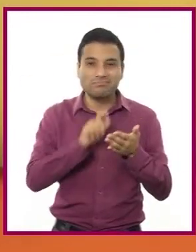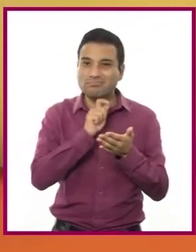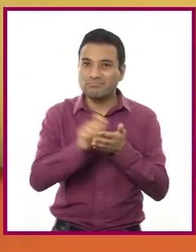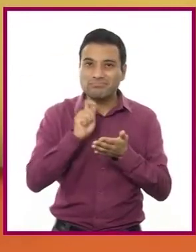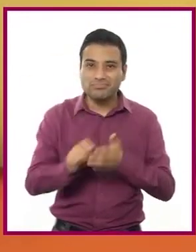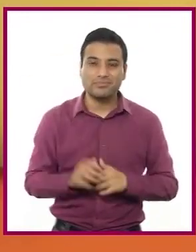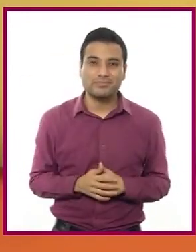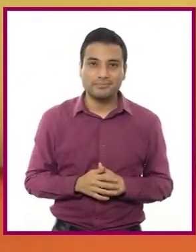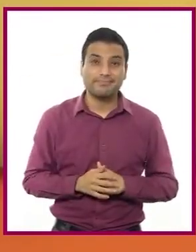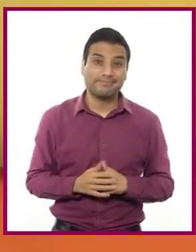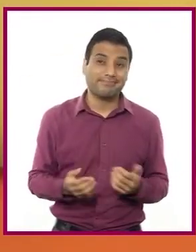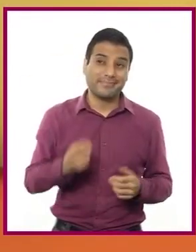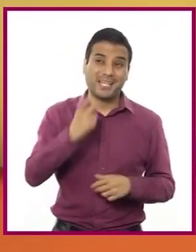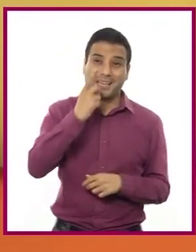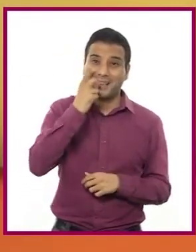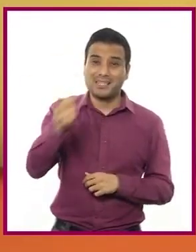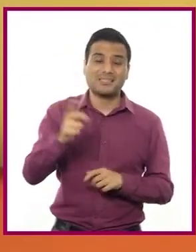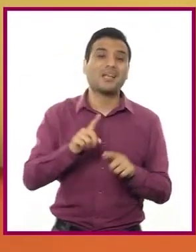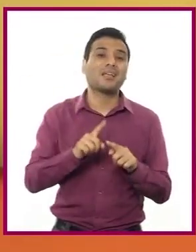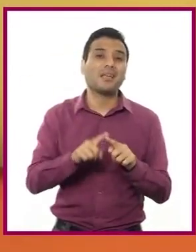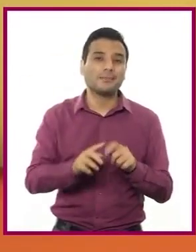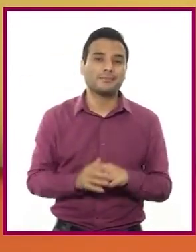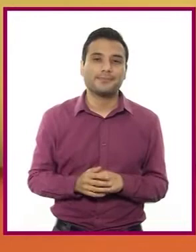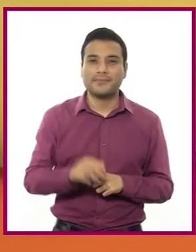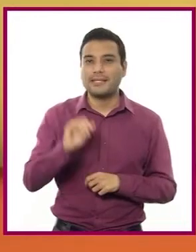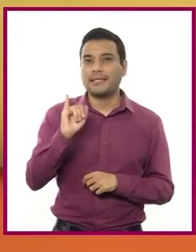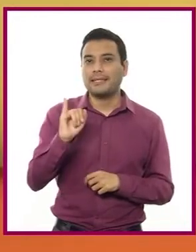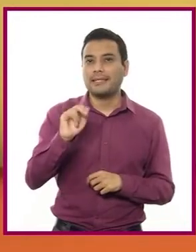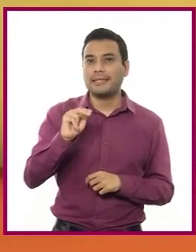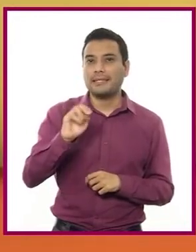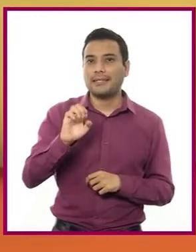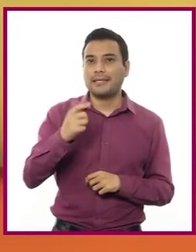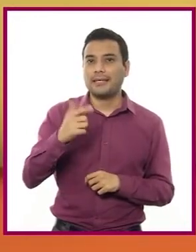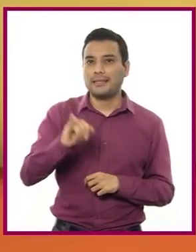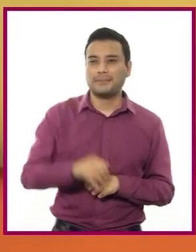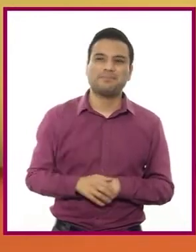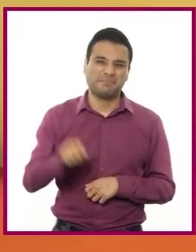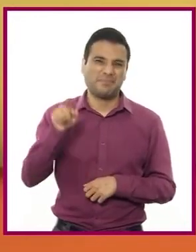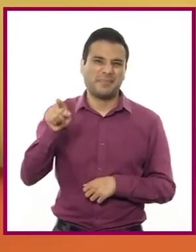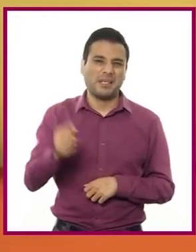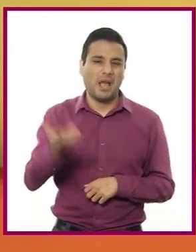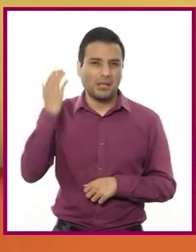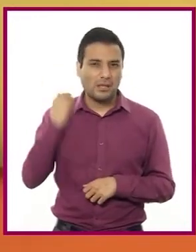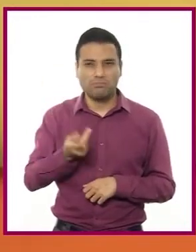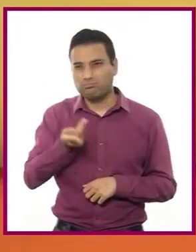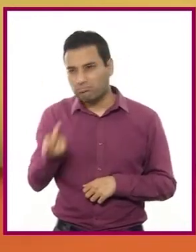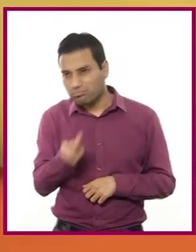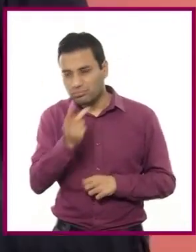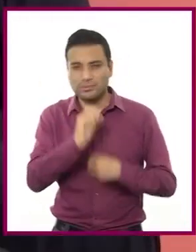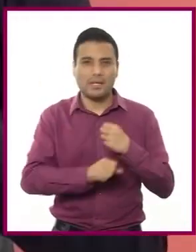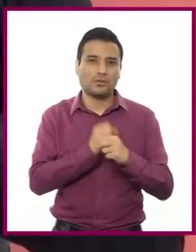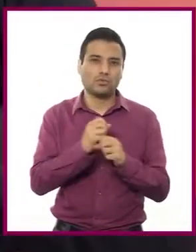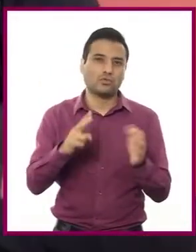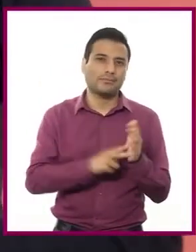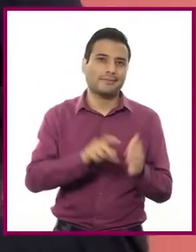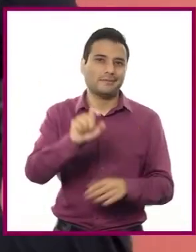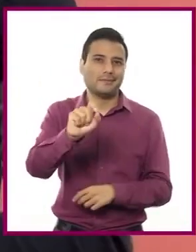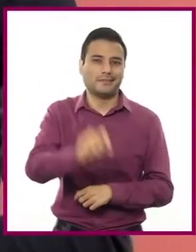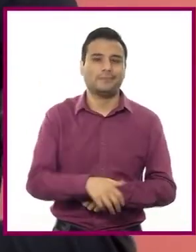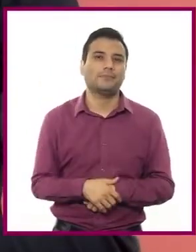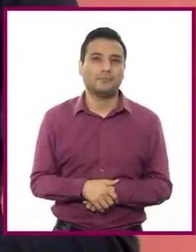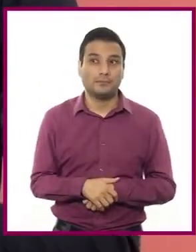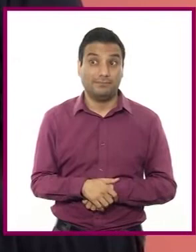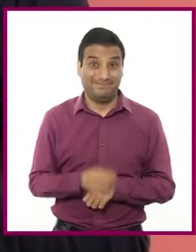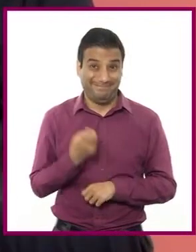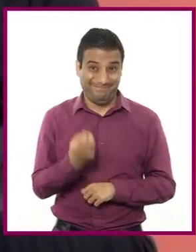De acuerdo con el censo 2020 realizado por el Instituto Nacional de Estadística y Geografía, INEGI. En relación a